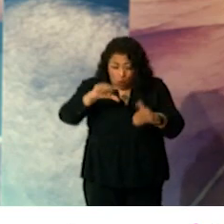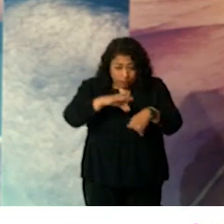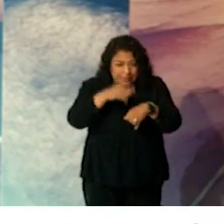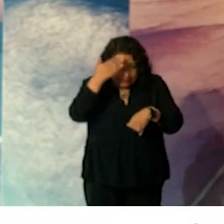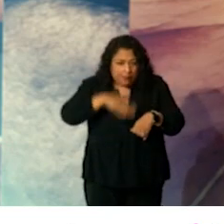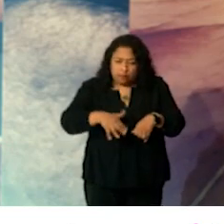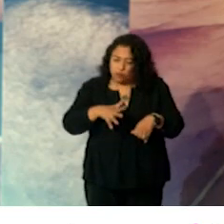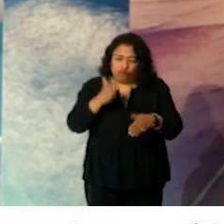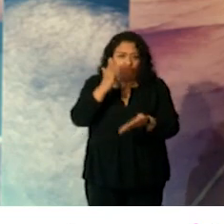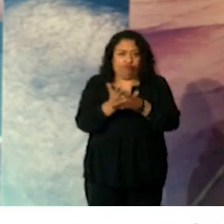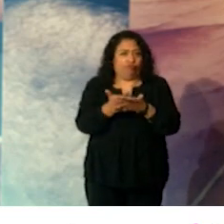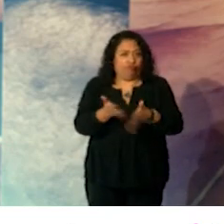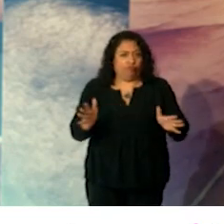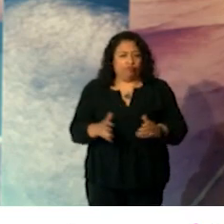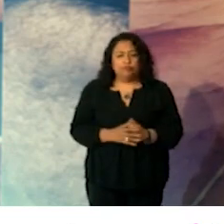viviendo.